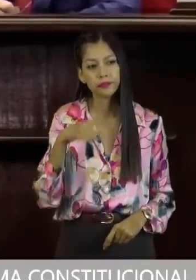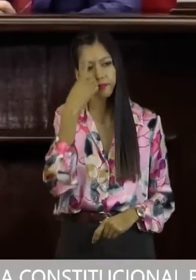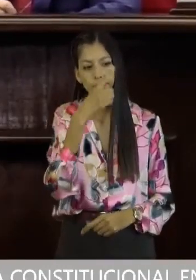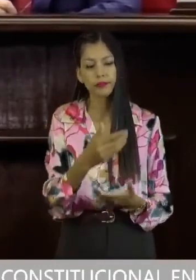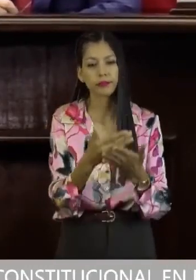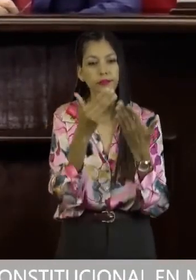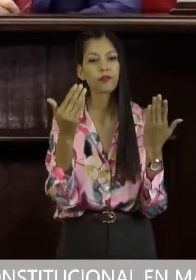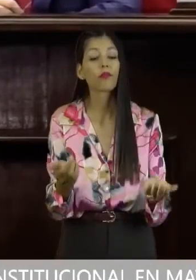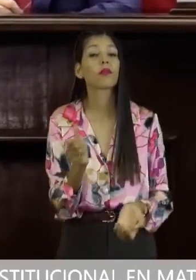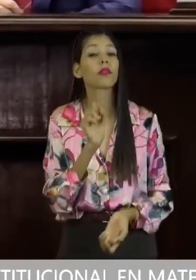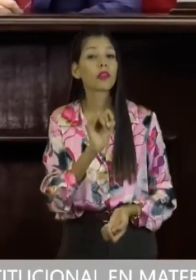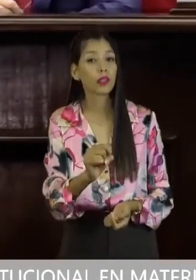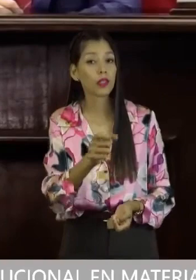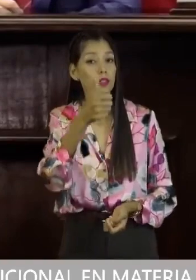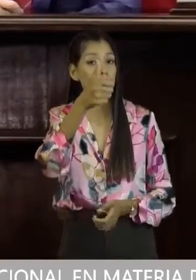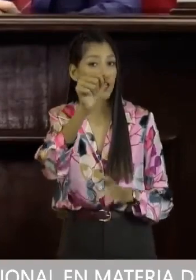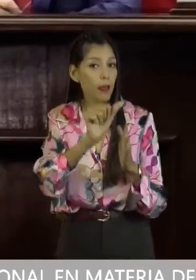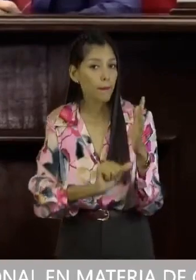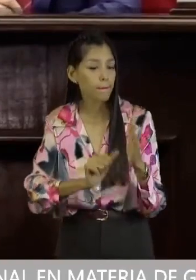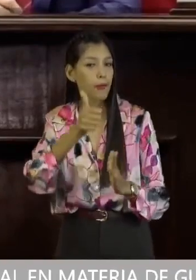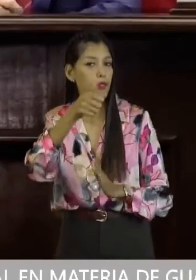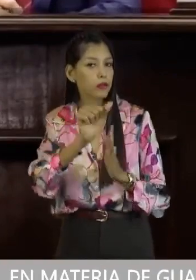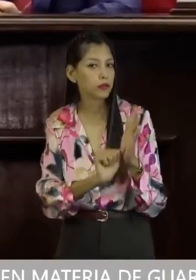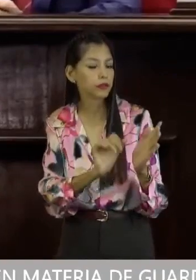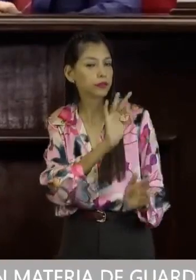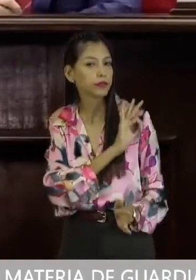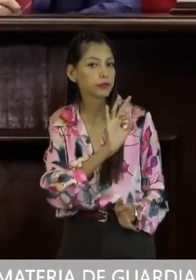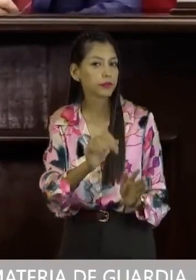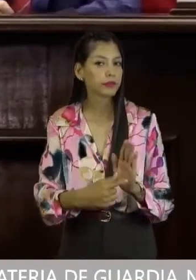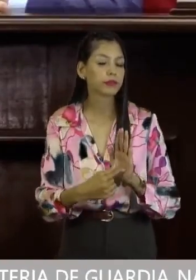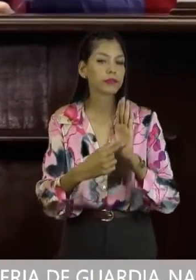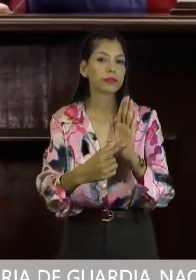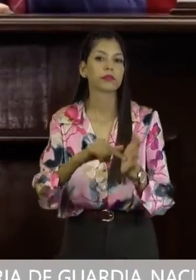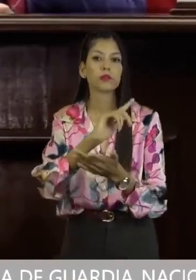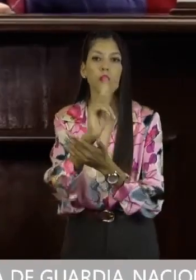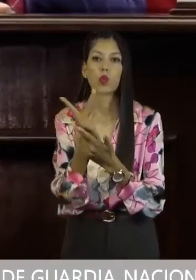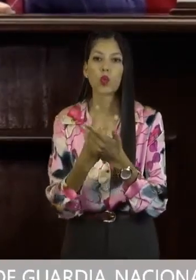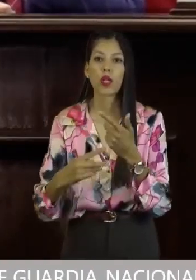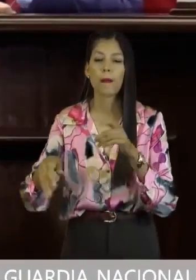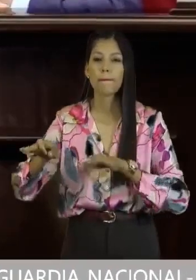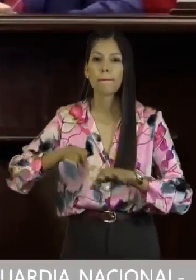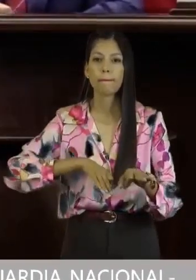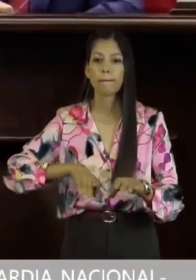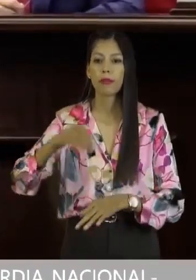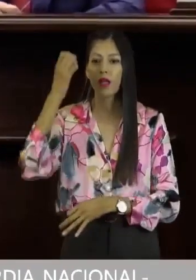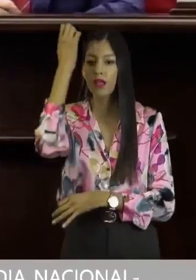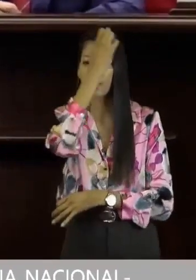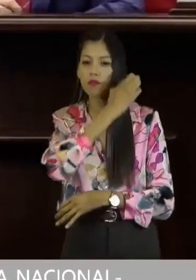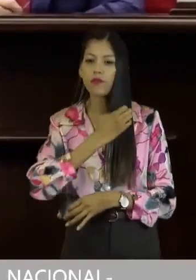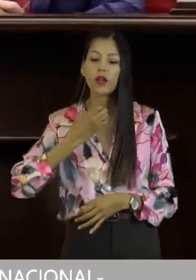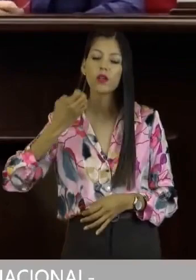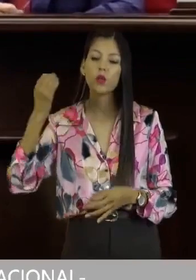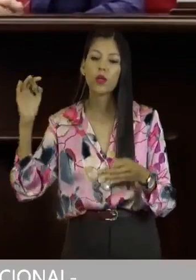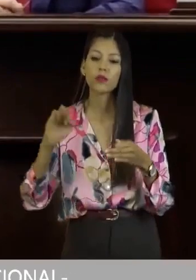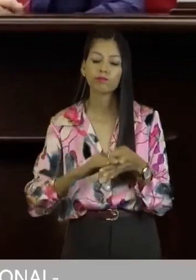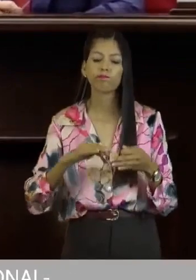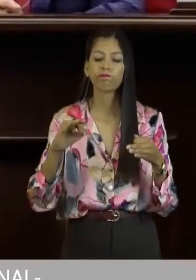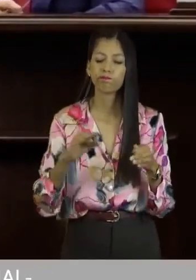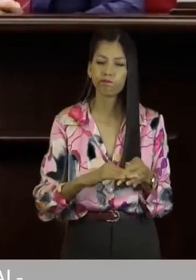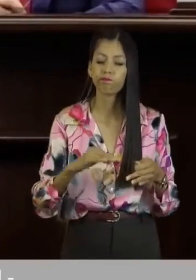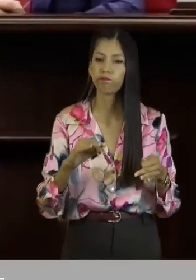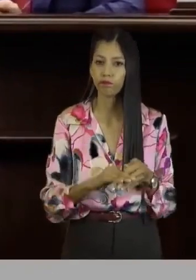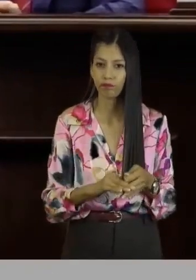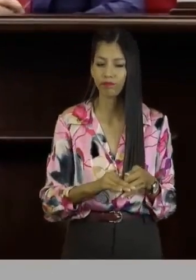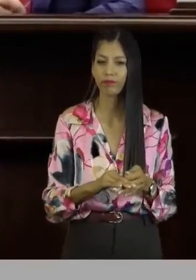sí, cada 6 meses puedan presentar un programa de trabajo y que haya una evaluación permanente.